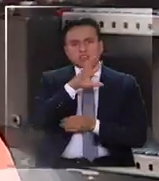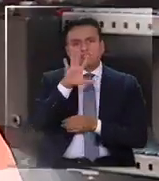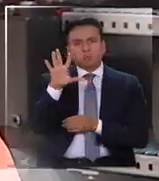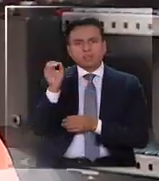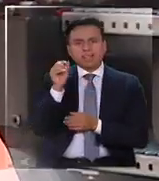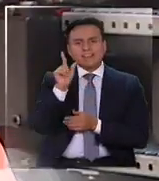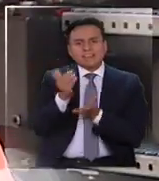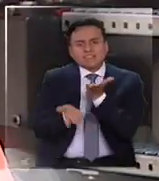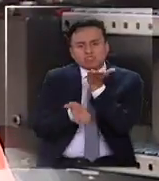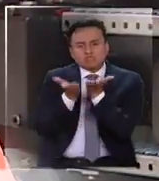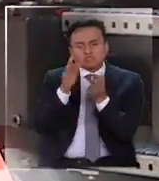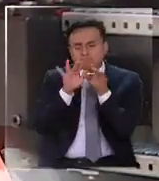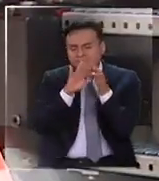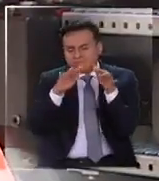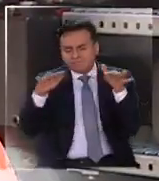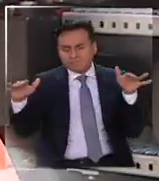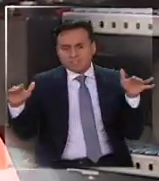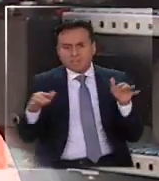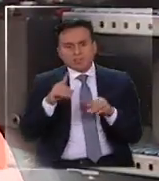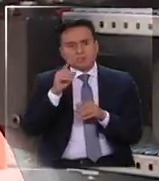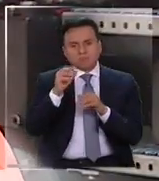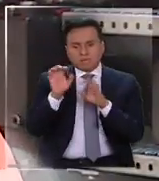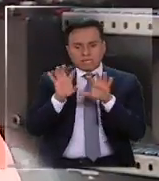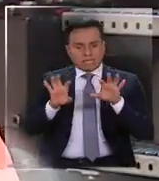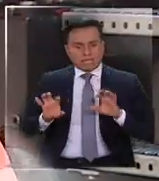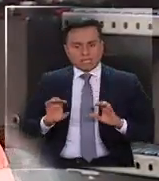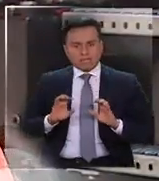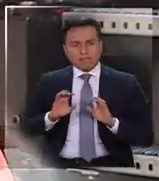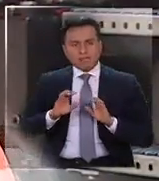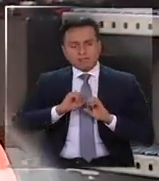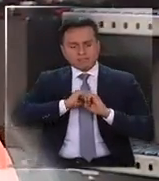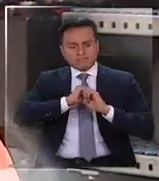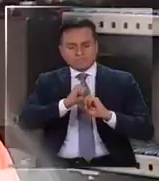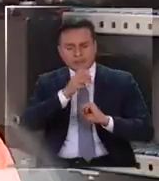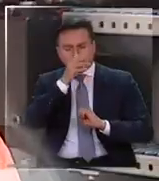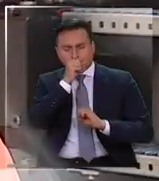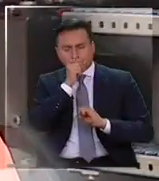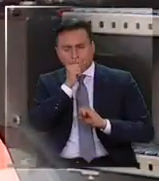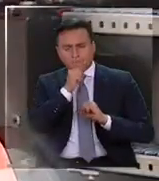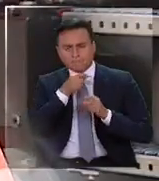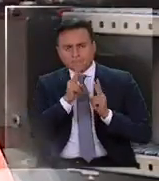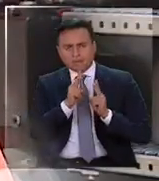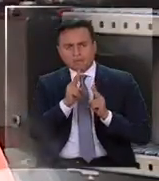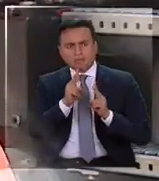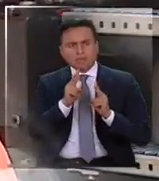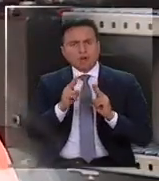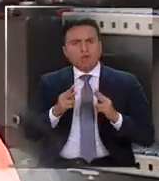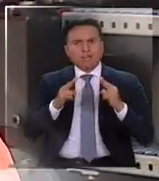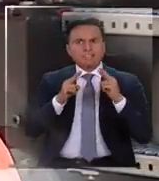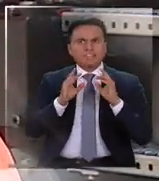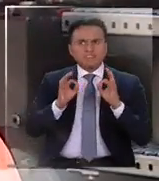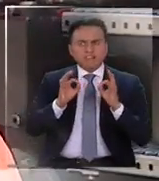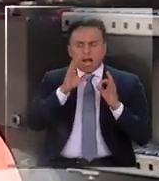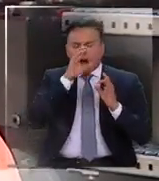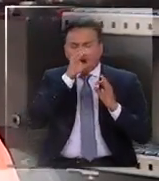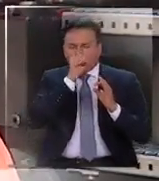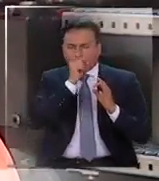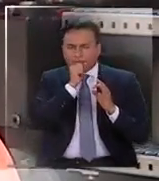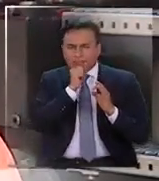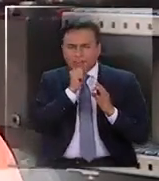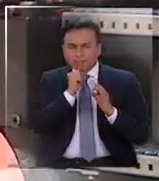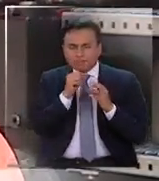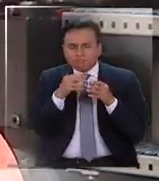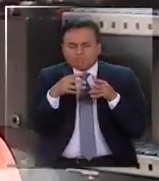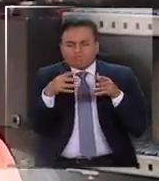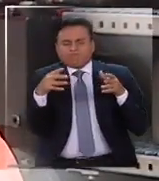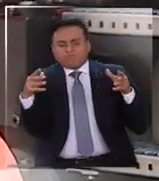litros. Y no hay ningún material, no existe la resistencia de material que permita a una obra civil aguantar, aumentar su